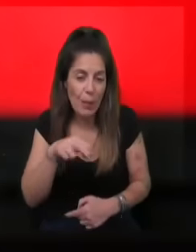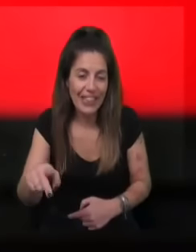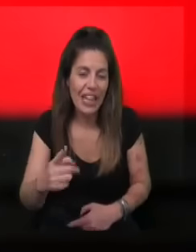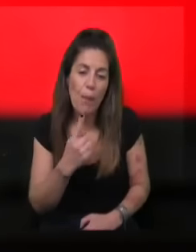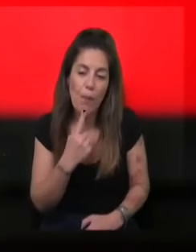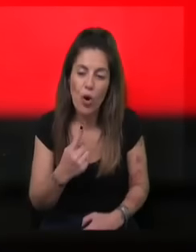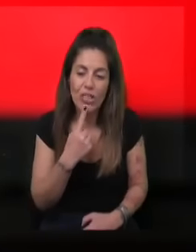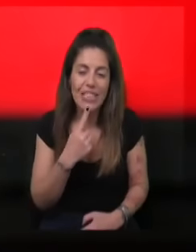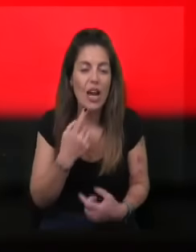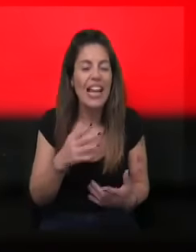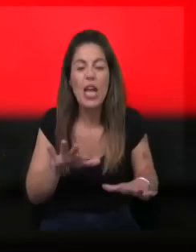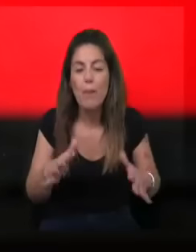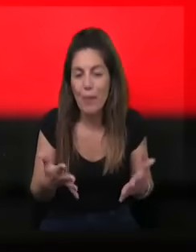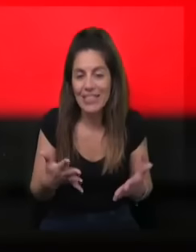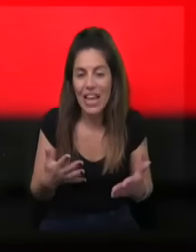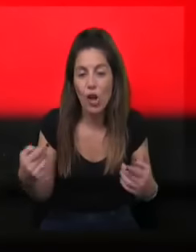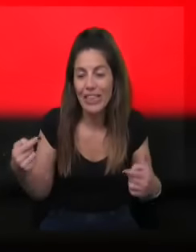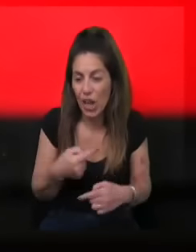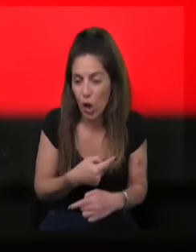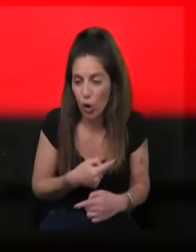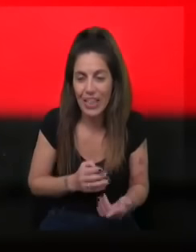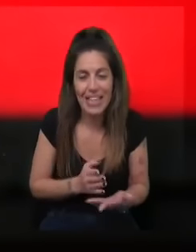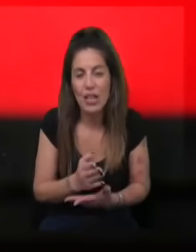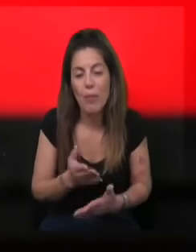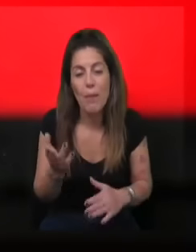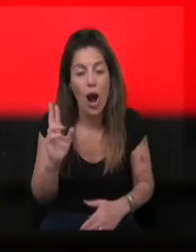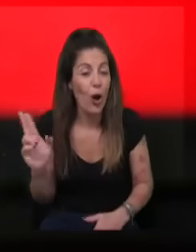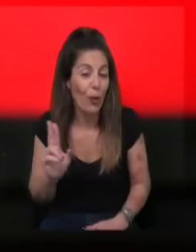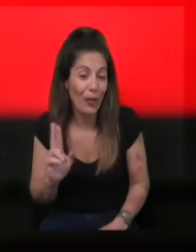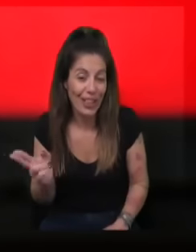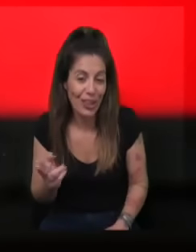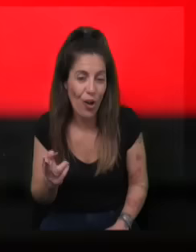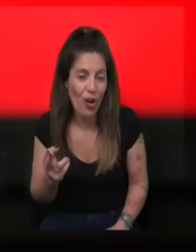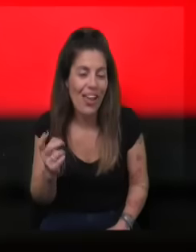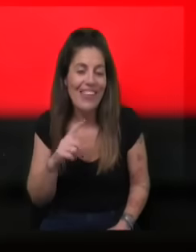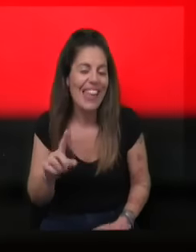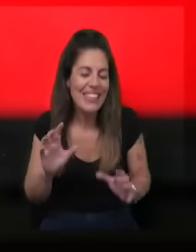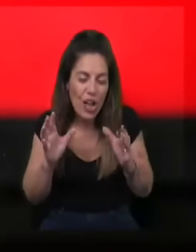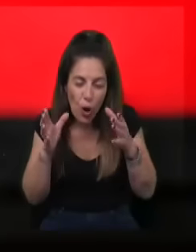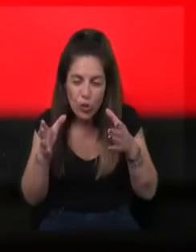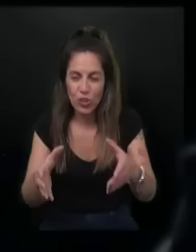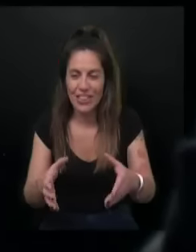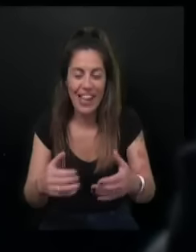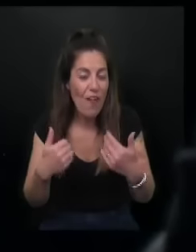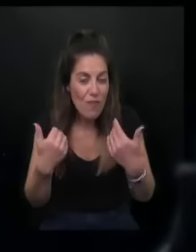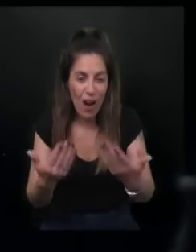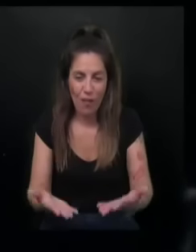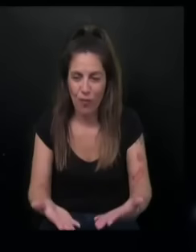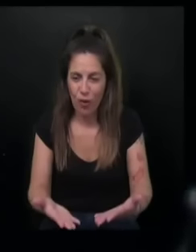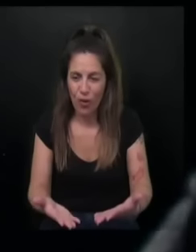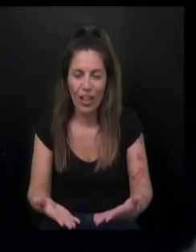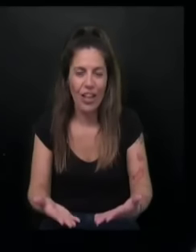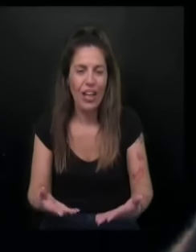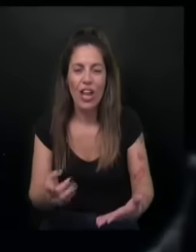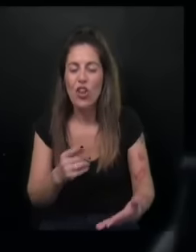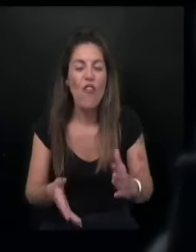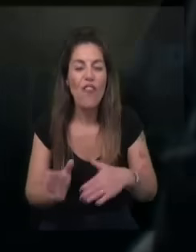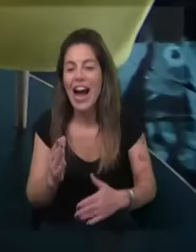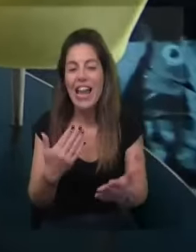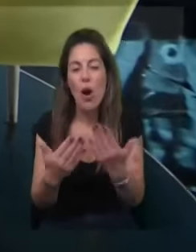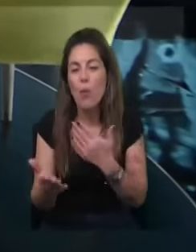políticas porque Qué pasa los que están en contra siempre hacen más ruido nadie se concentra a favor No nadie nadie va a la